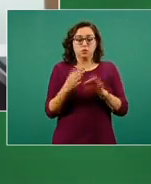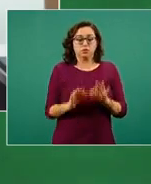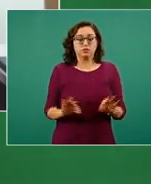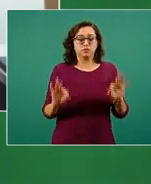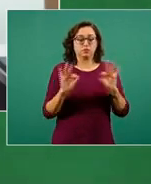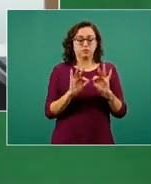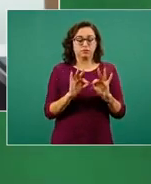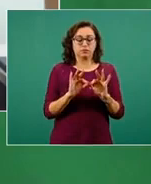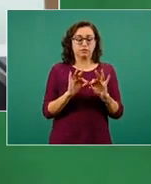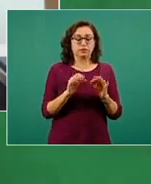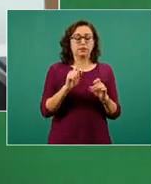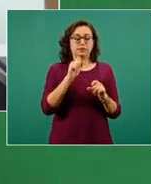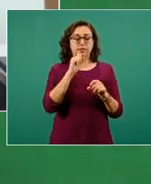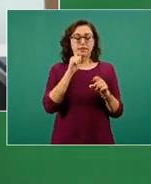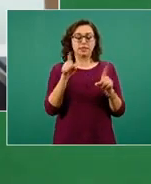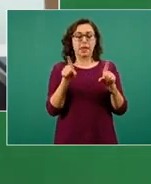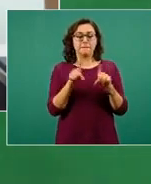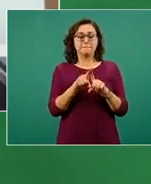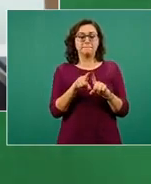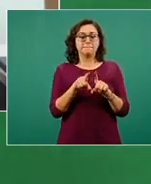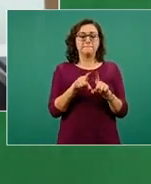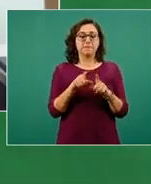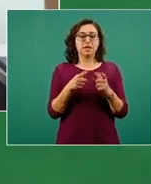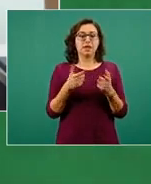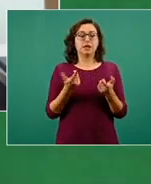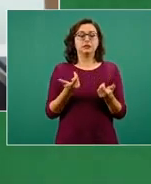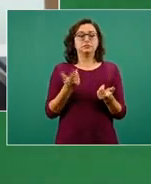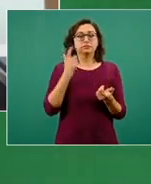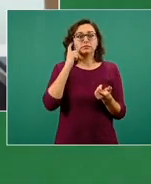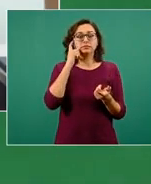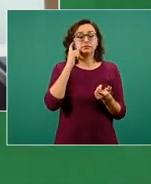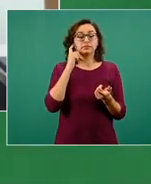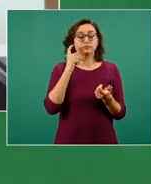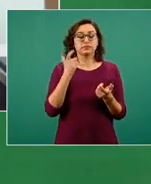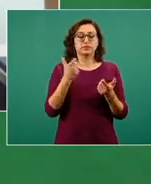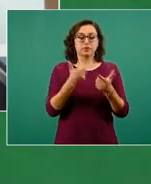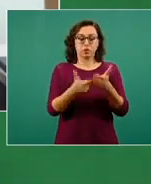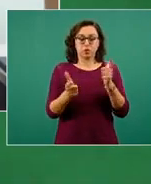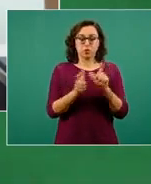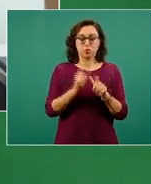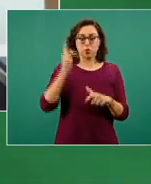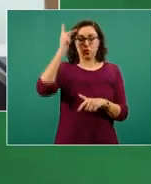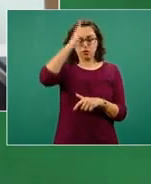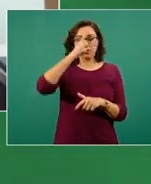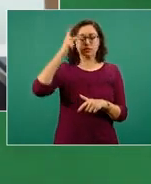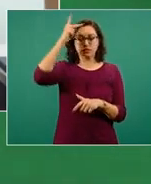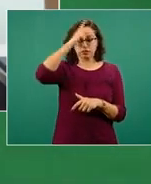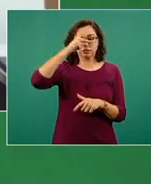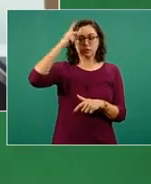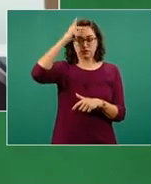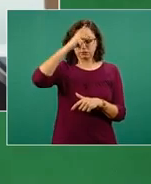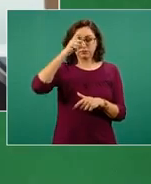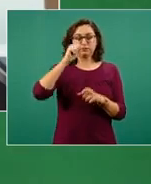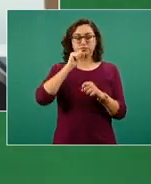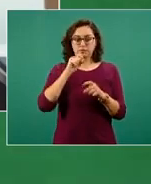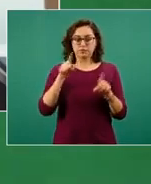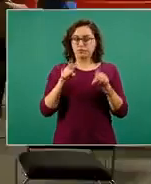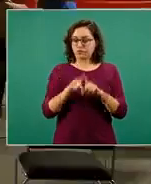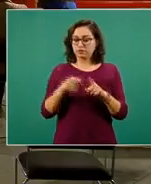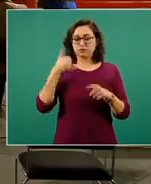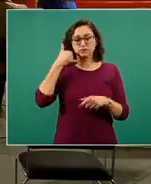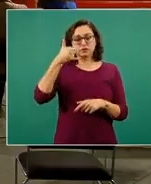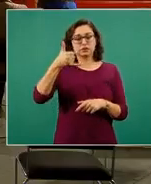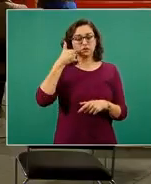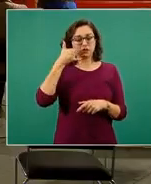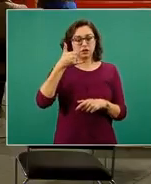aunado también a la atención de un grupo de psicólogos que estábamos en la misma línea 800